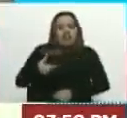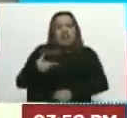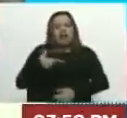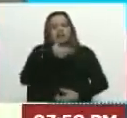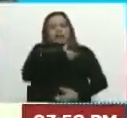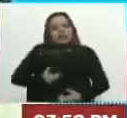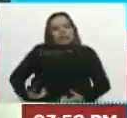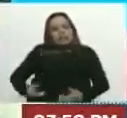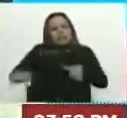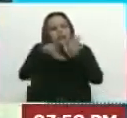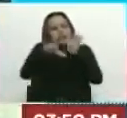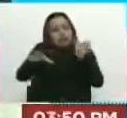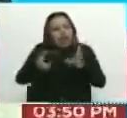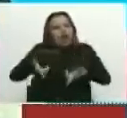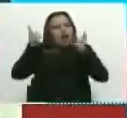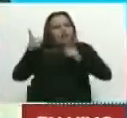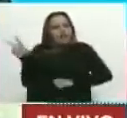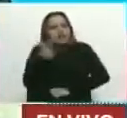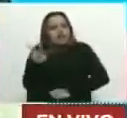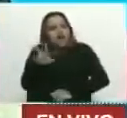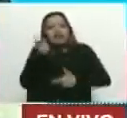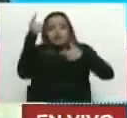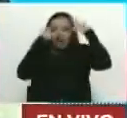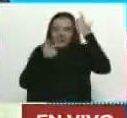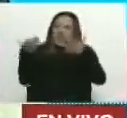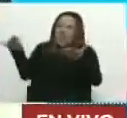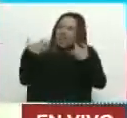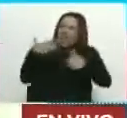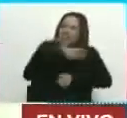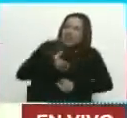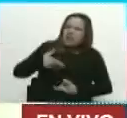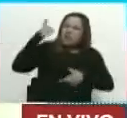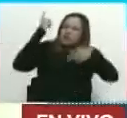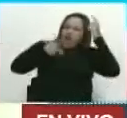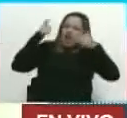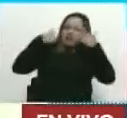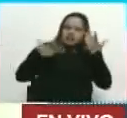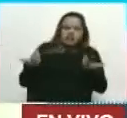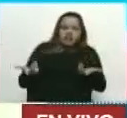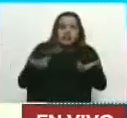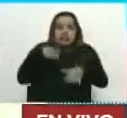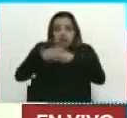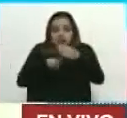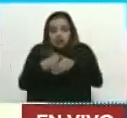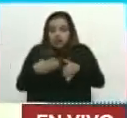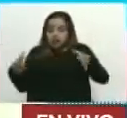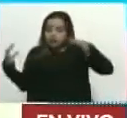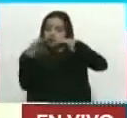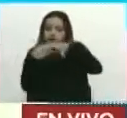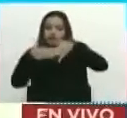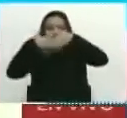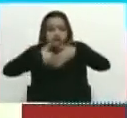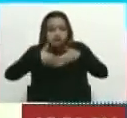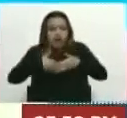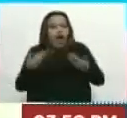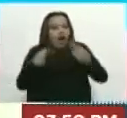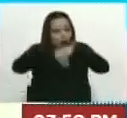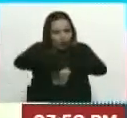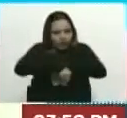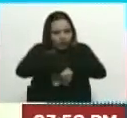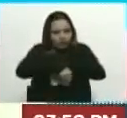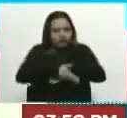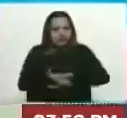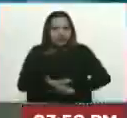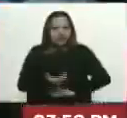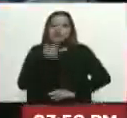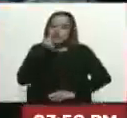legítimo, el presidente legítimo de Venezuela, Hugo Chávez Frías, y haciendo una alianza conspirativa,